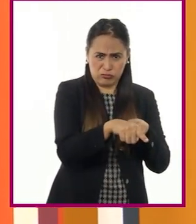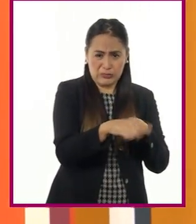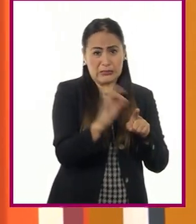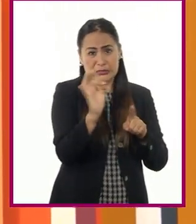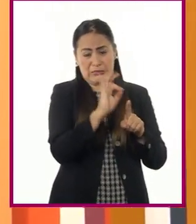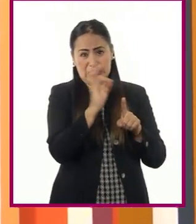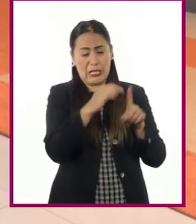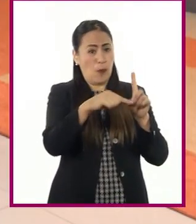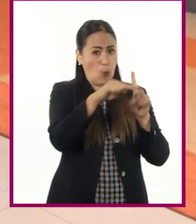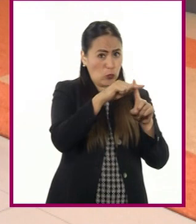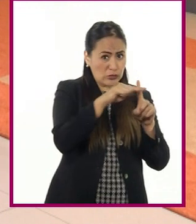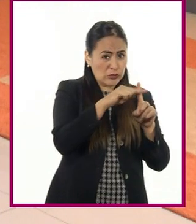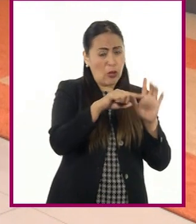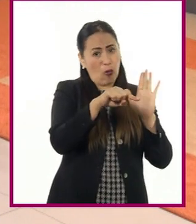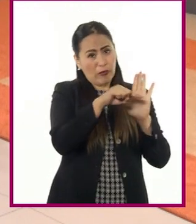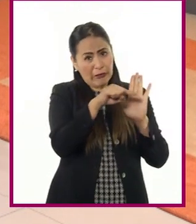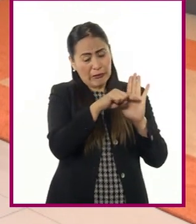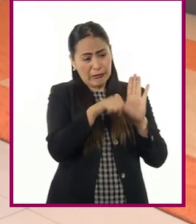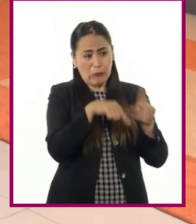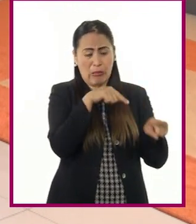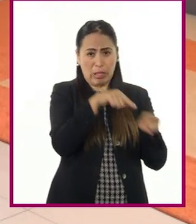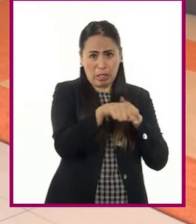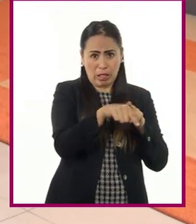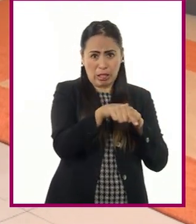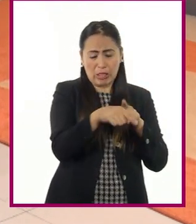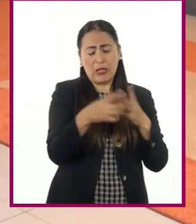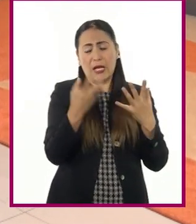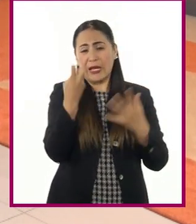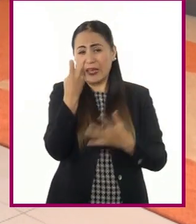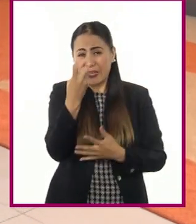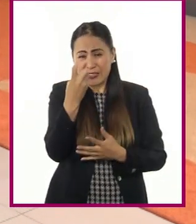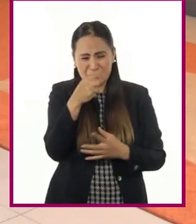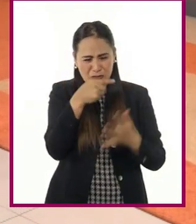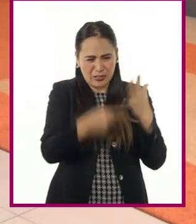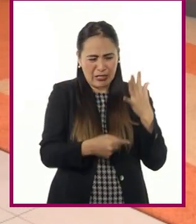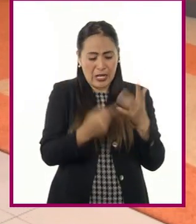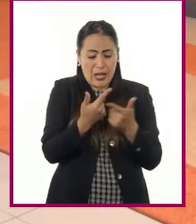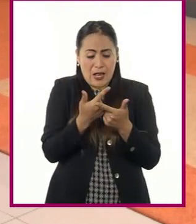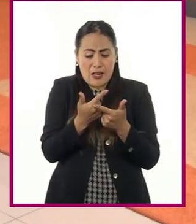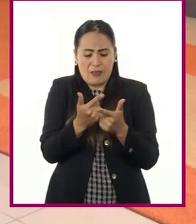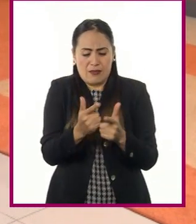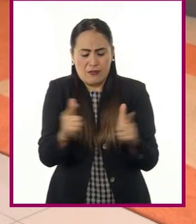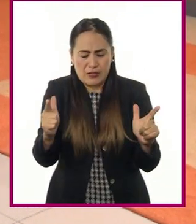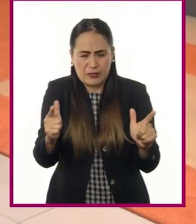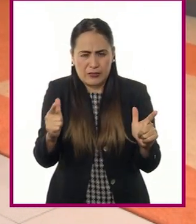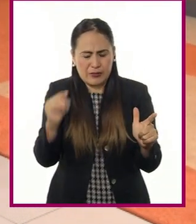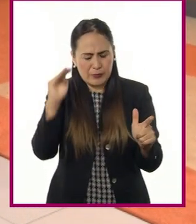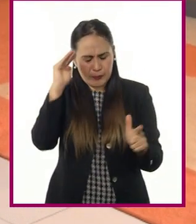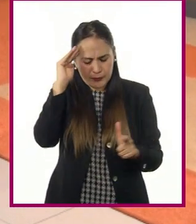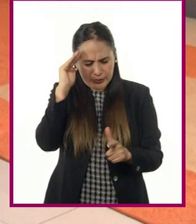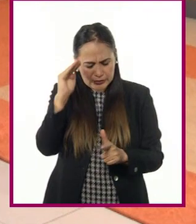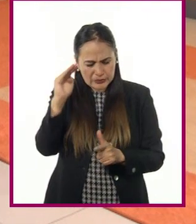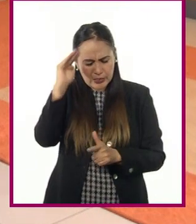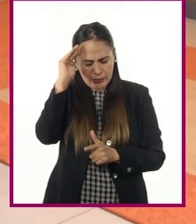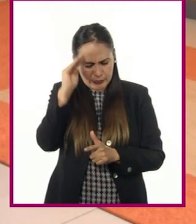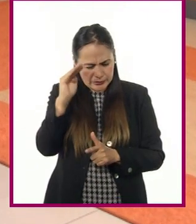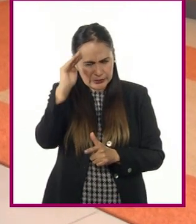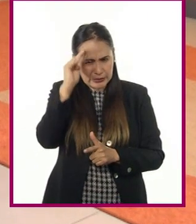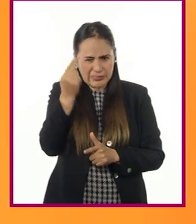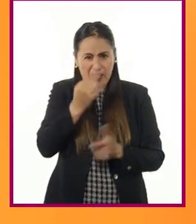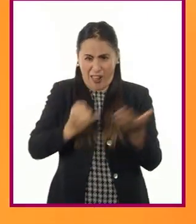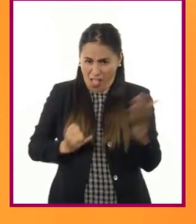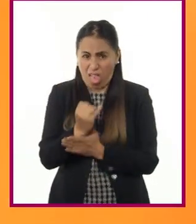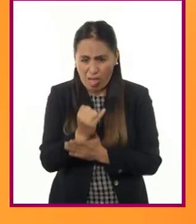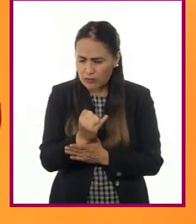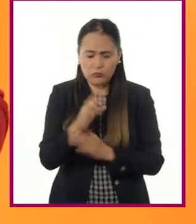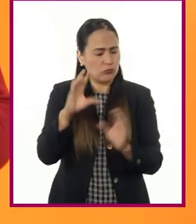positiva o negativa. Es justo en estos casos en los que la libertad exige acompañarse de la reflexión fundada